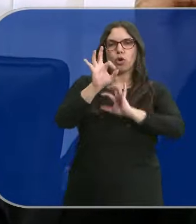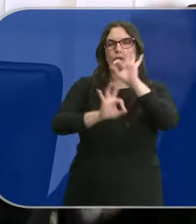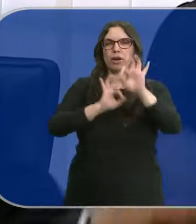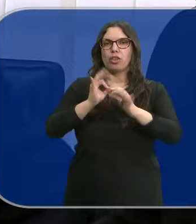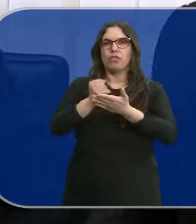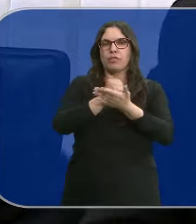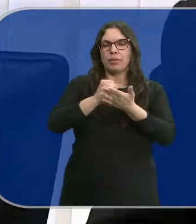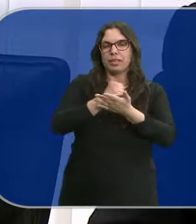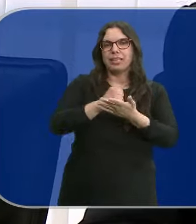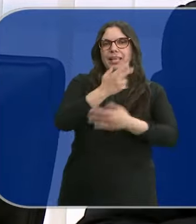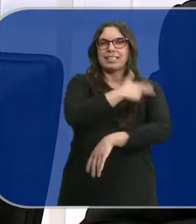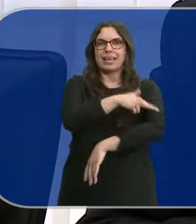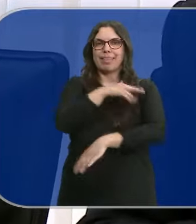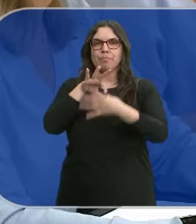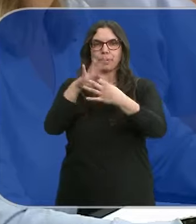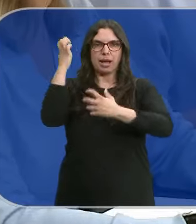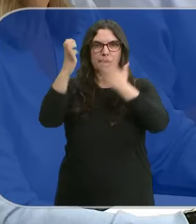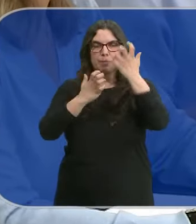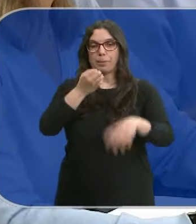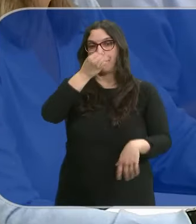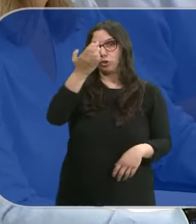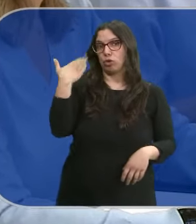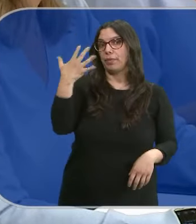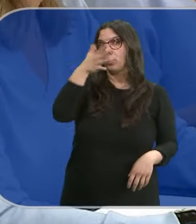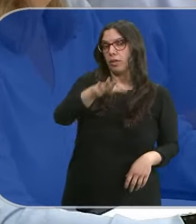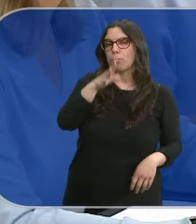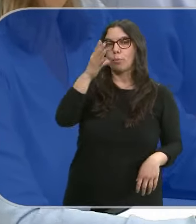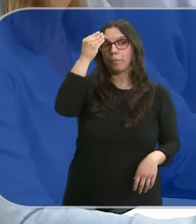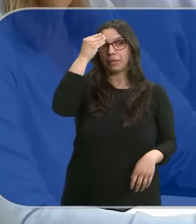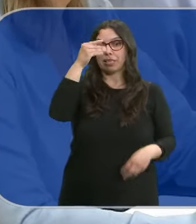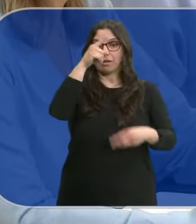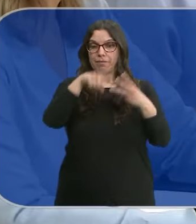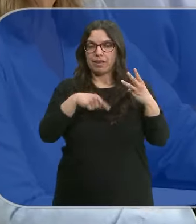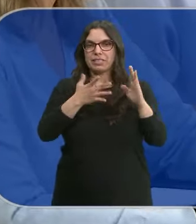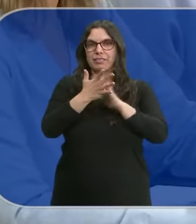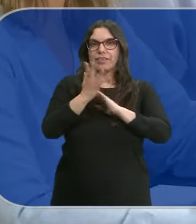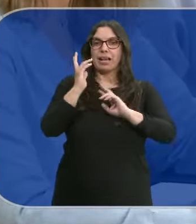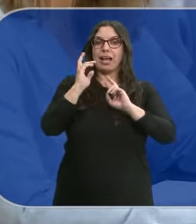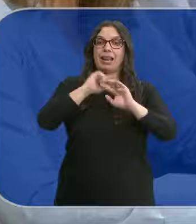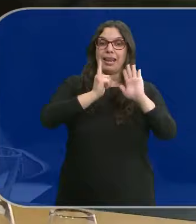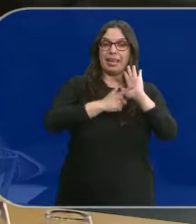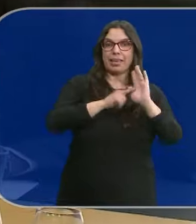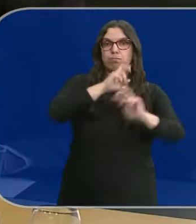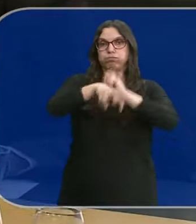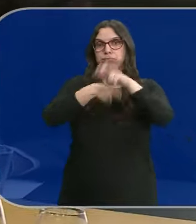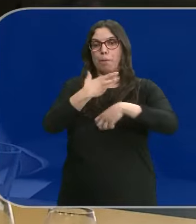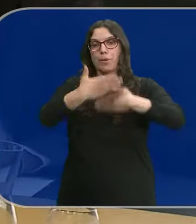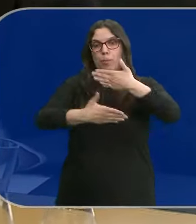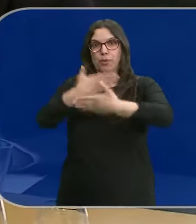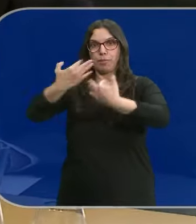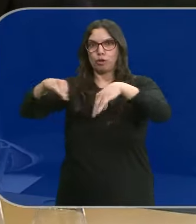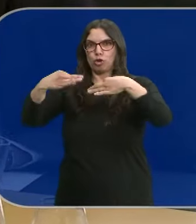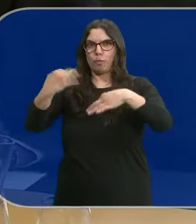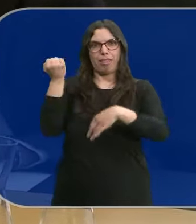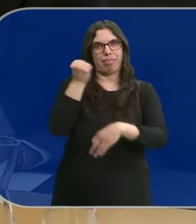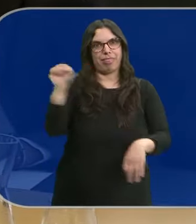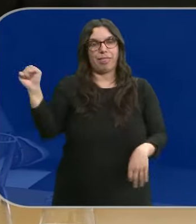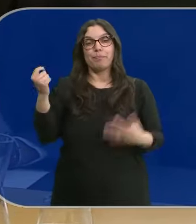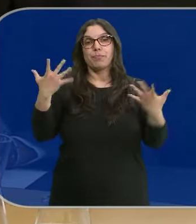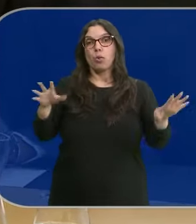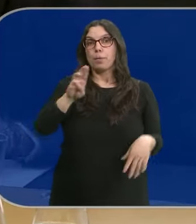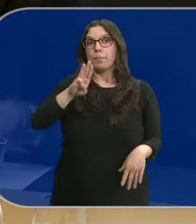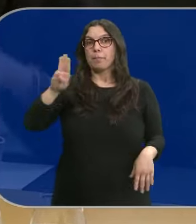farmacéutica y la sanidad animal. El PSOE lo había denunciado porque consideraba que supone modificar leyes saltándose el procedimiento ordinario. Aunque el